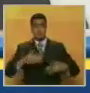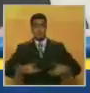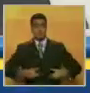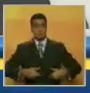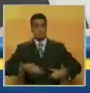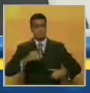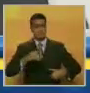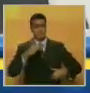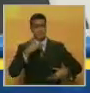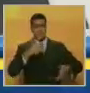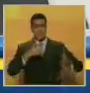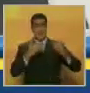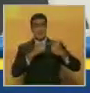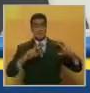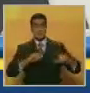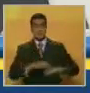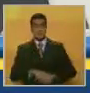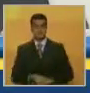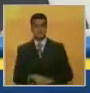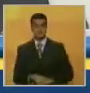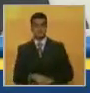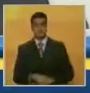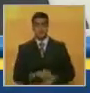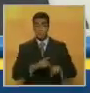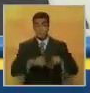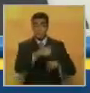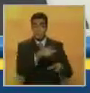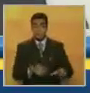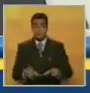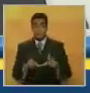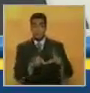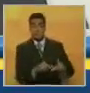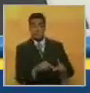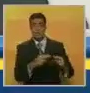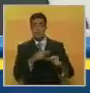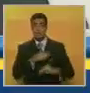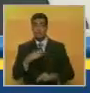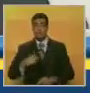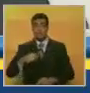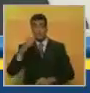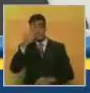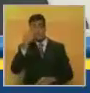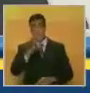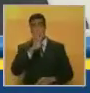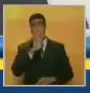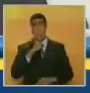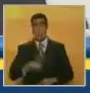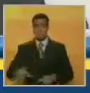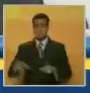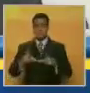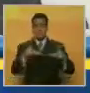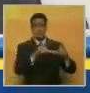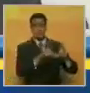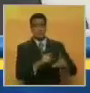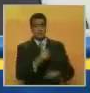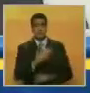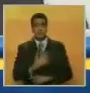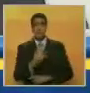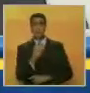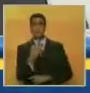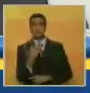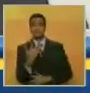manejar el eje Avenida Libertador, pero es que esta zona industrial nosotros la conocemos. Señores, tiene 4 cuadras. Si le quitas